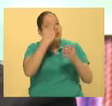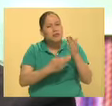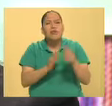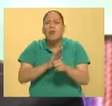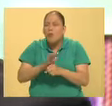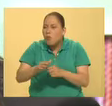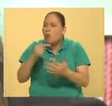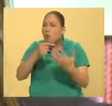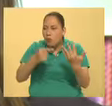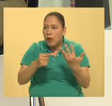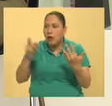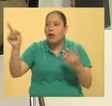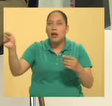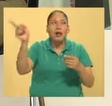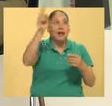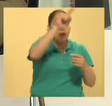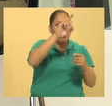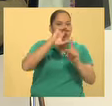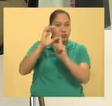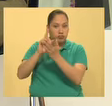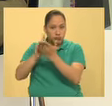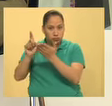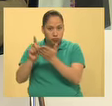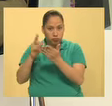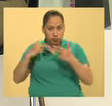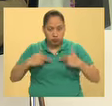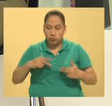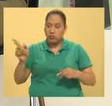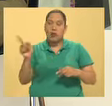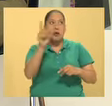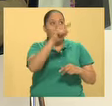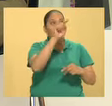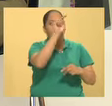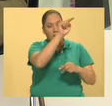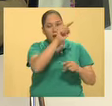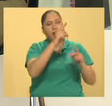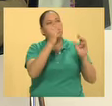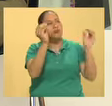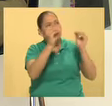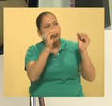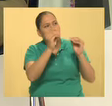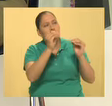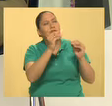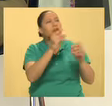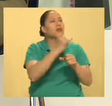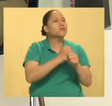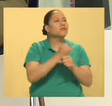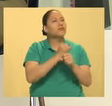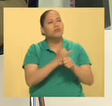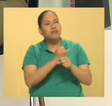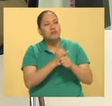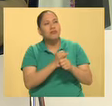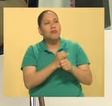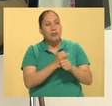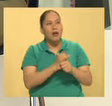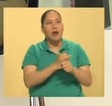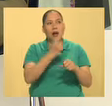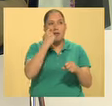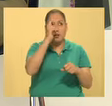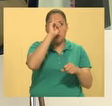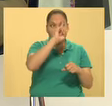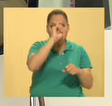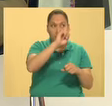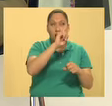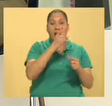derechos humanos. Les das eso, emite recomendaciones y aparte, si es que las hay, claro, y emite las recomendaciones y aparte